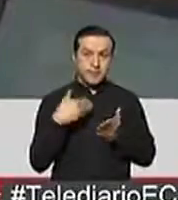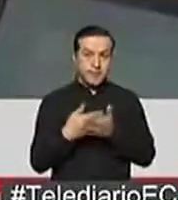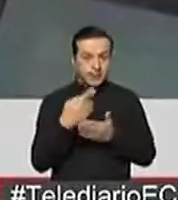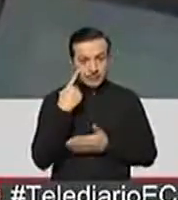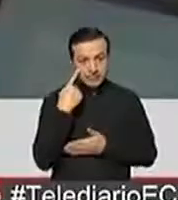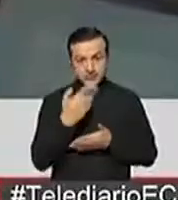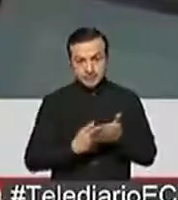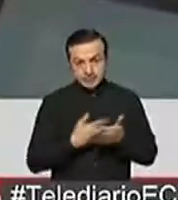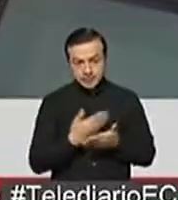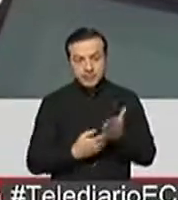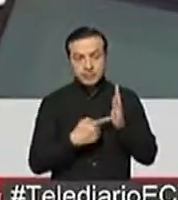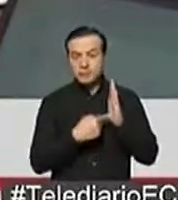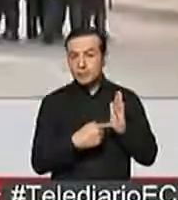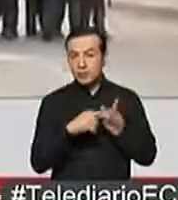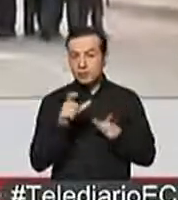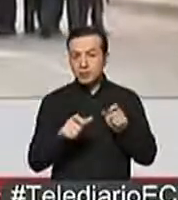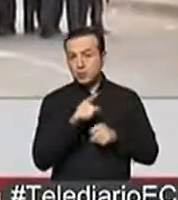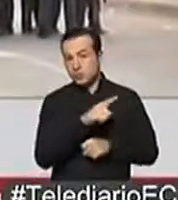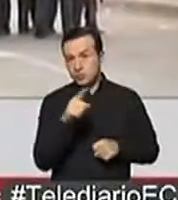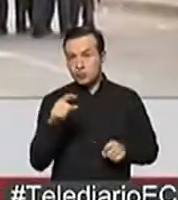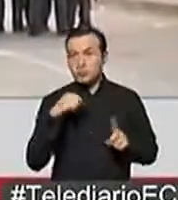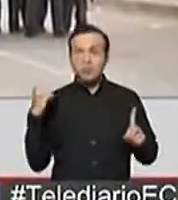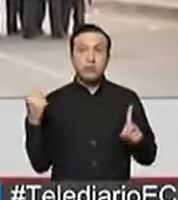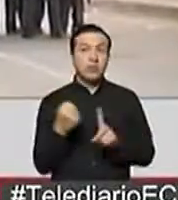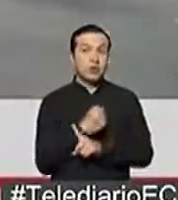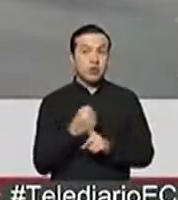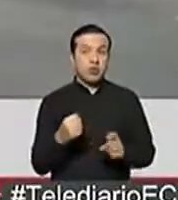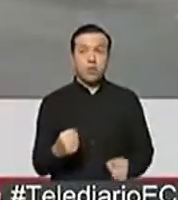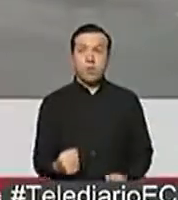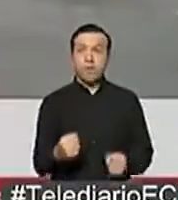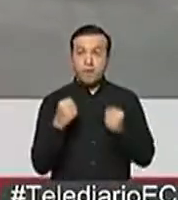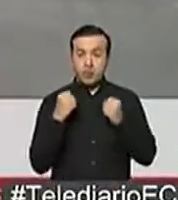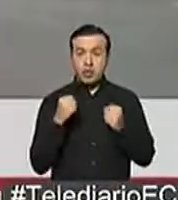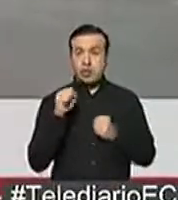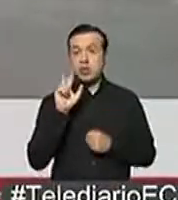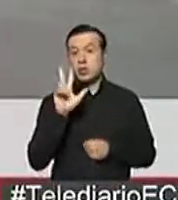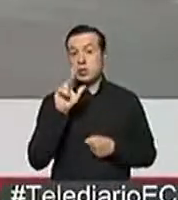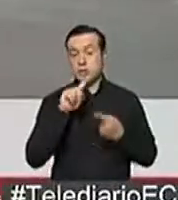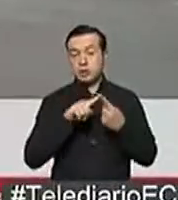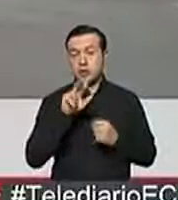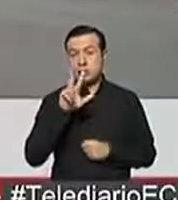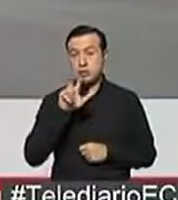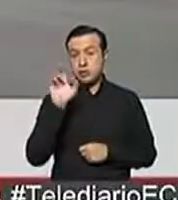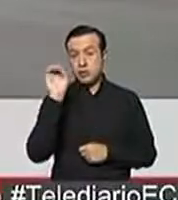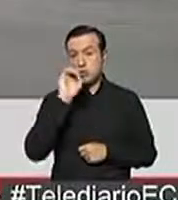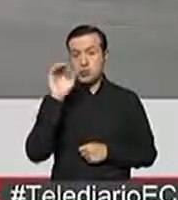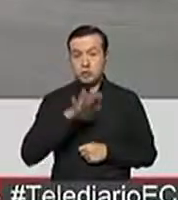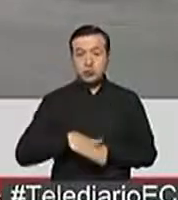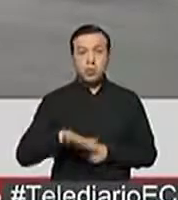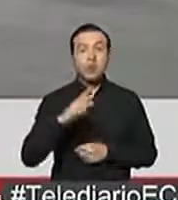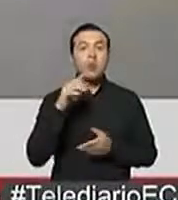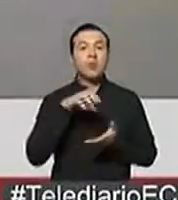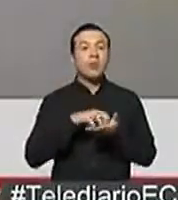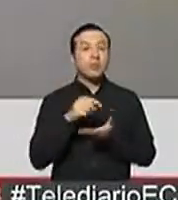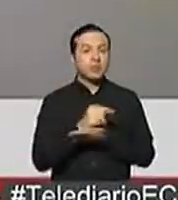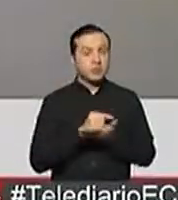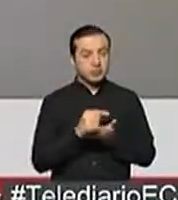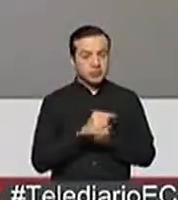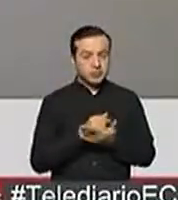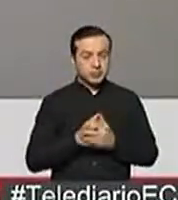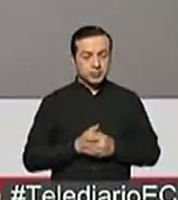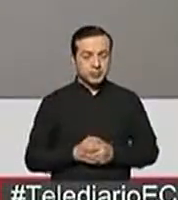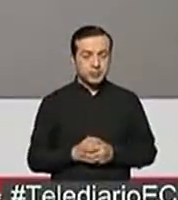y recabó versiones de los hechos violentos registrados del 3 al 13 de octubre en Guayas.